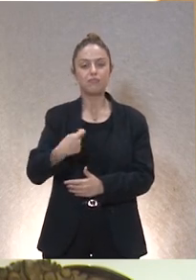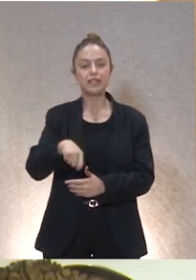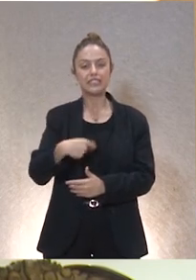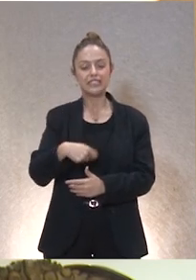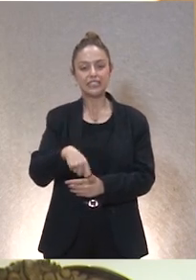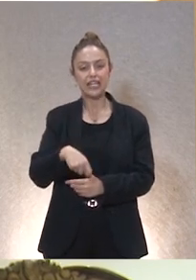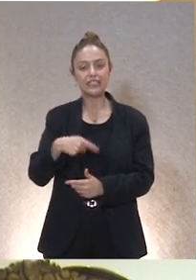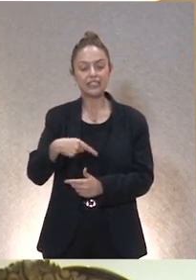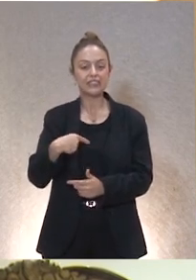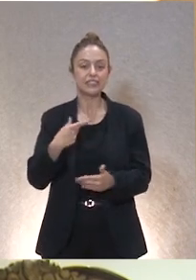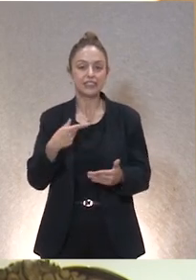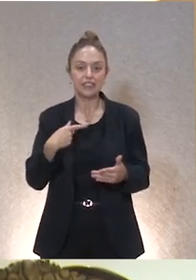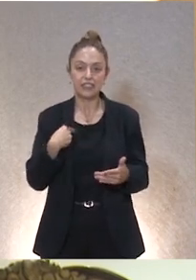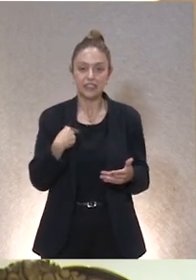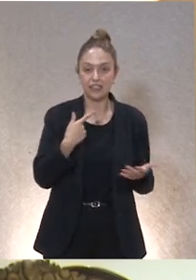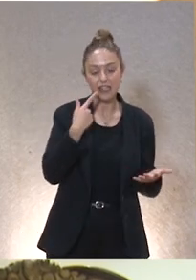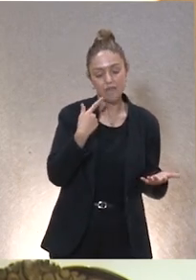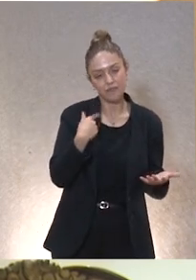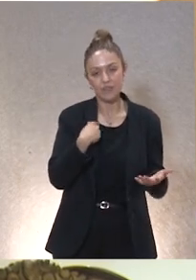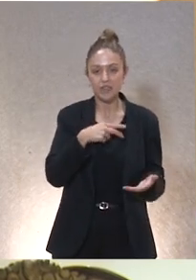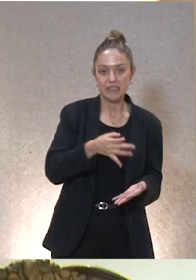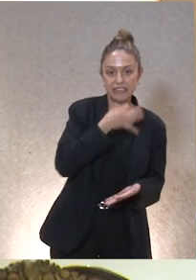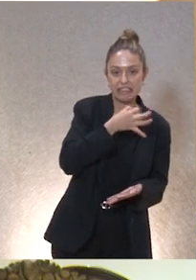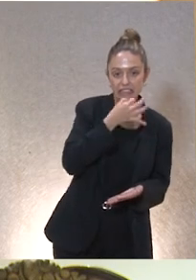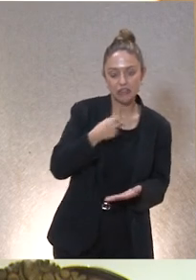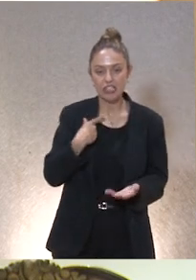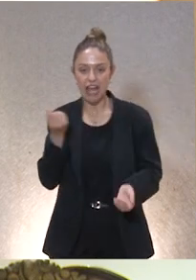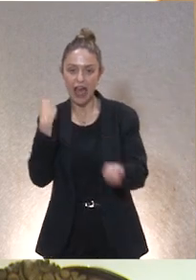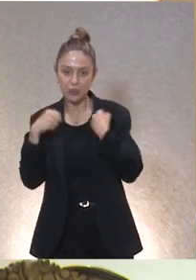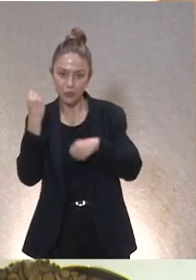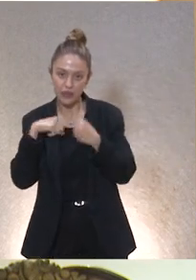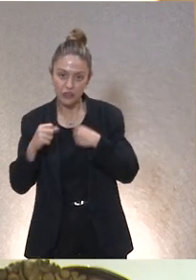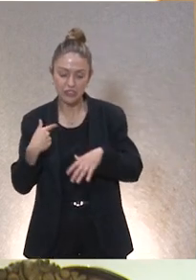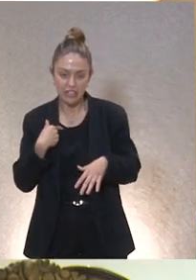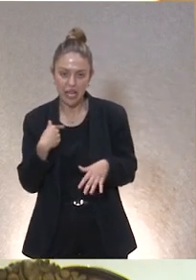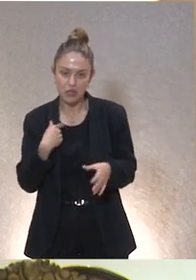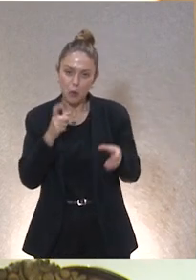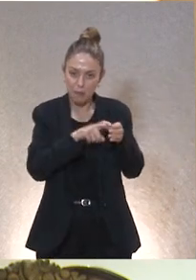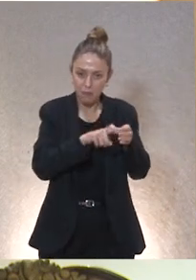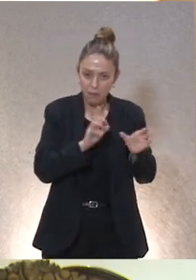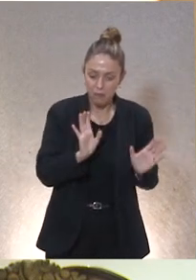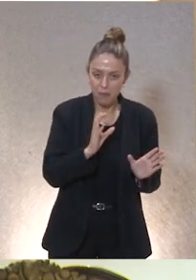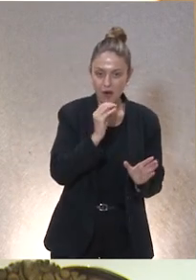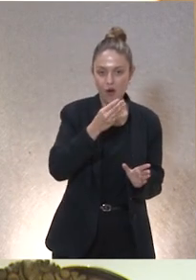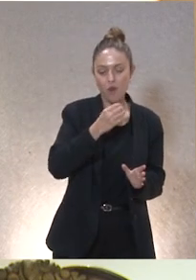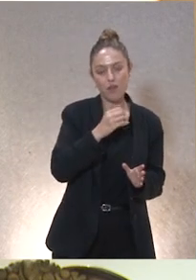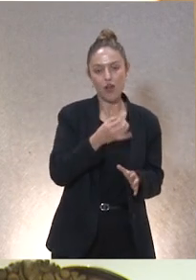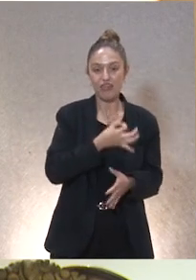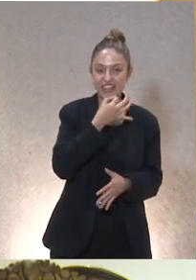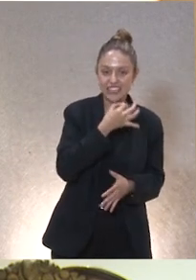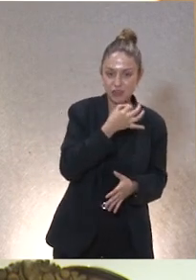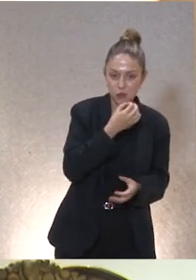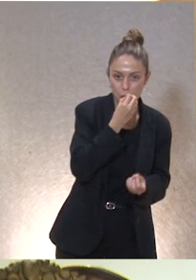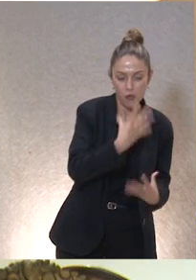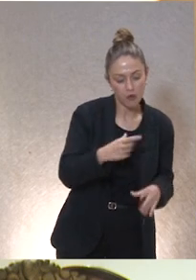discursos que las actuaciones hay que reconocerlo y soy de Los partidarios de Obama muy bueno en los discursos luego la cosa se